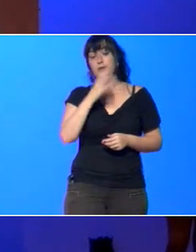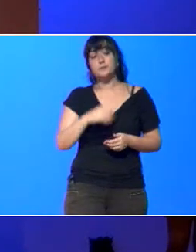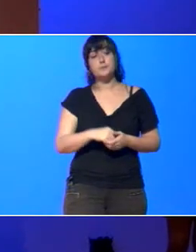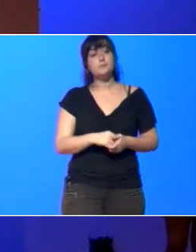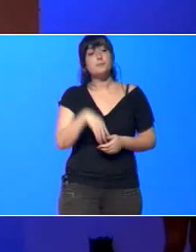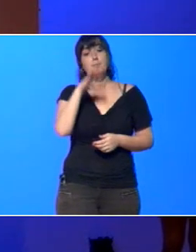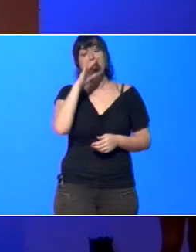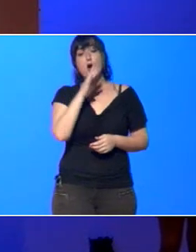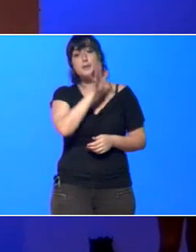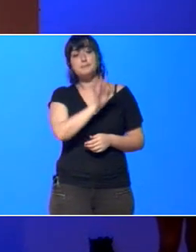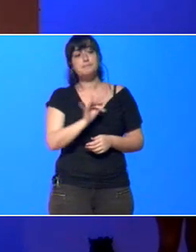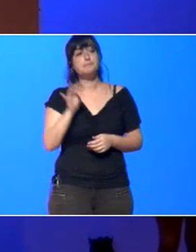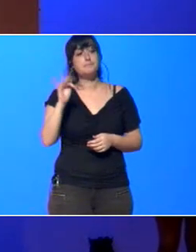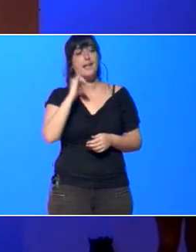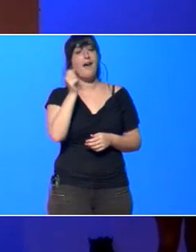dugu,